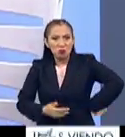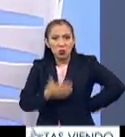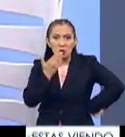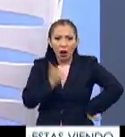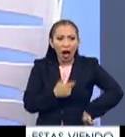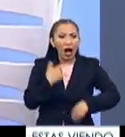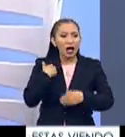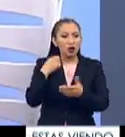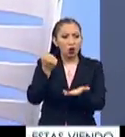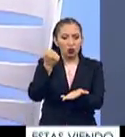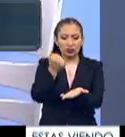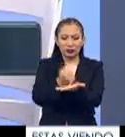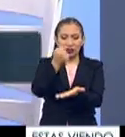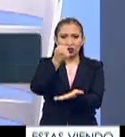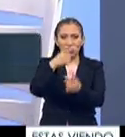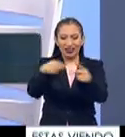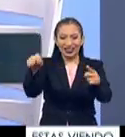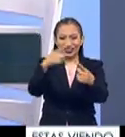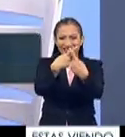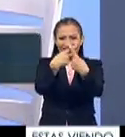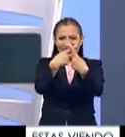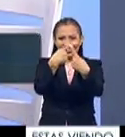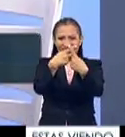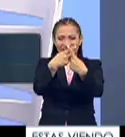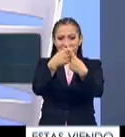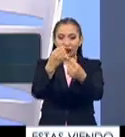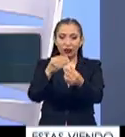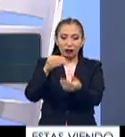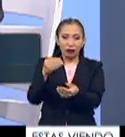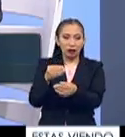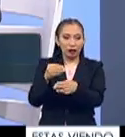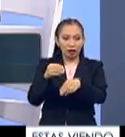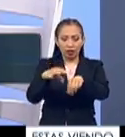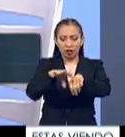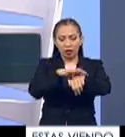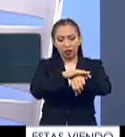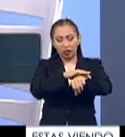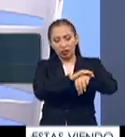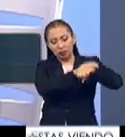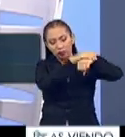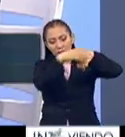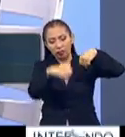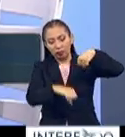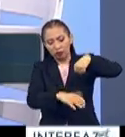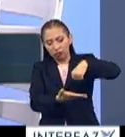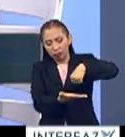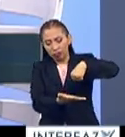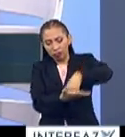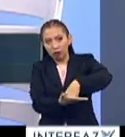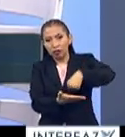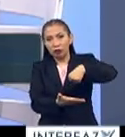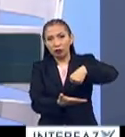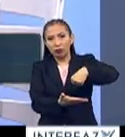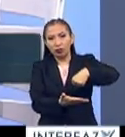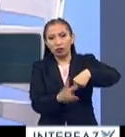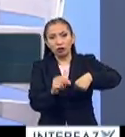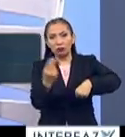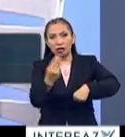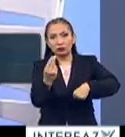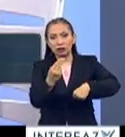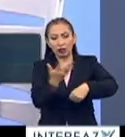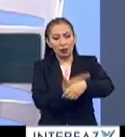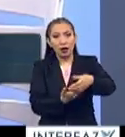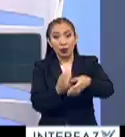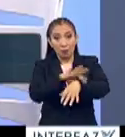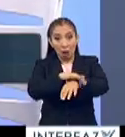este sello X, que este sello X lo colocan en su muñón y de esa manera poder votar en la boleta sin necesidad de